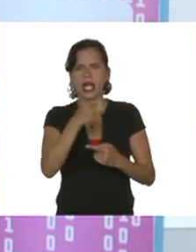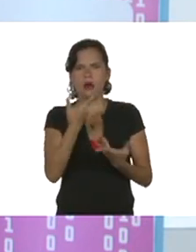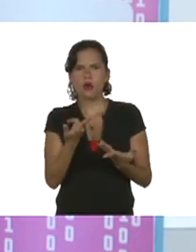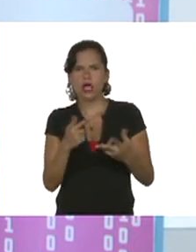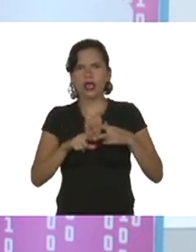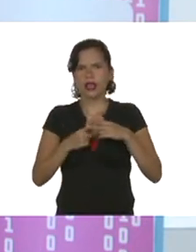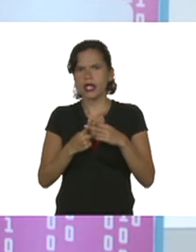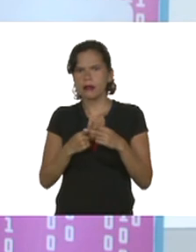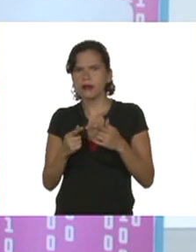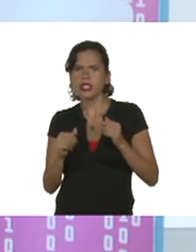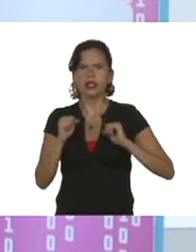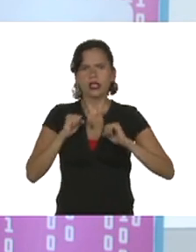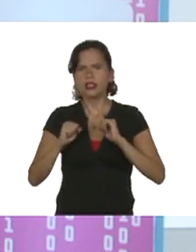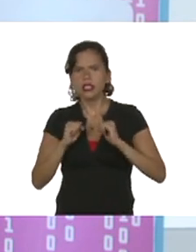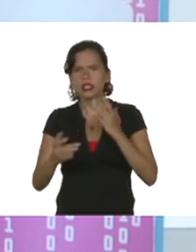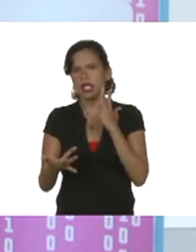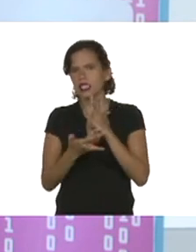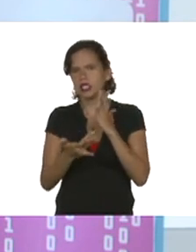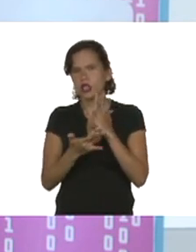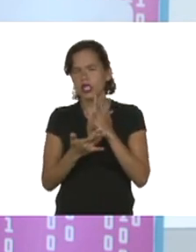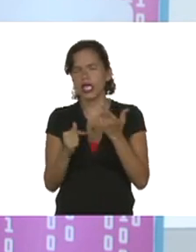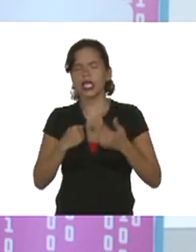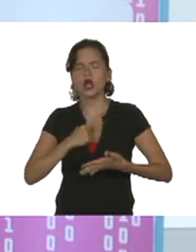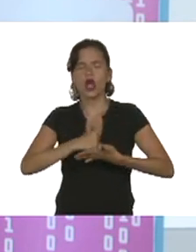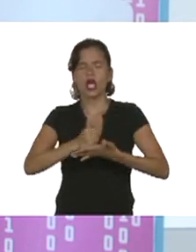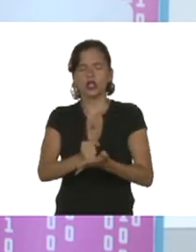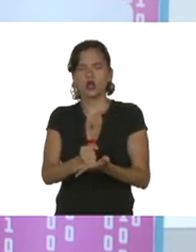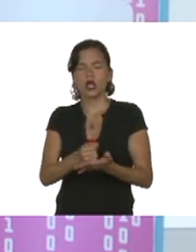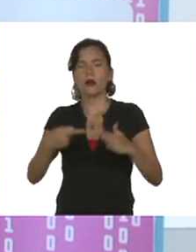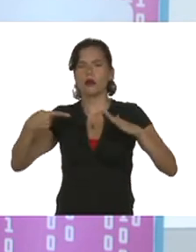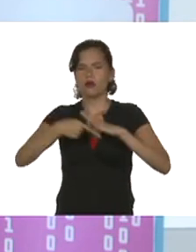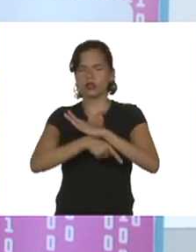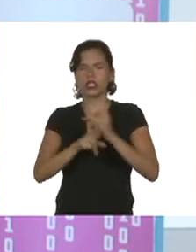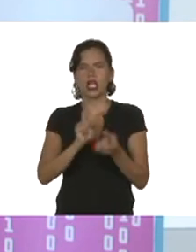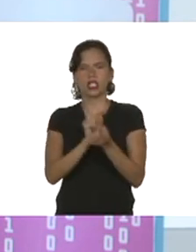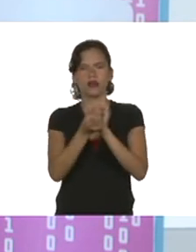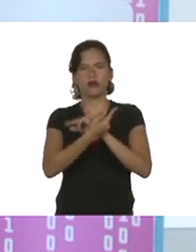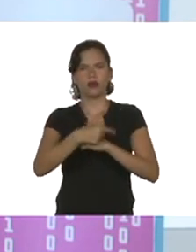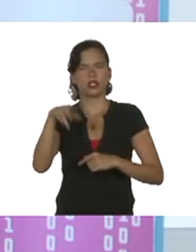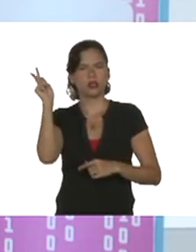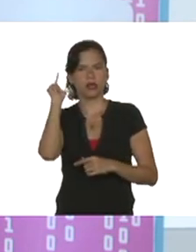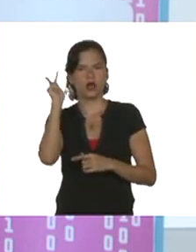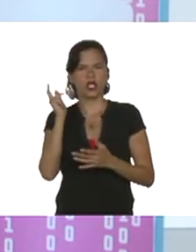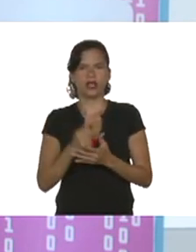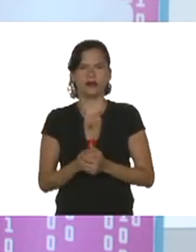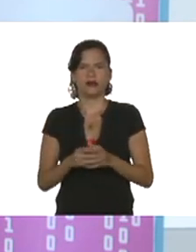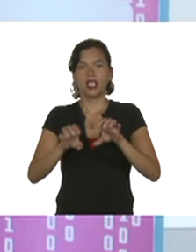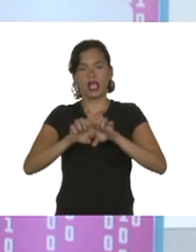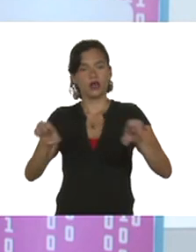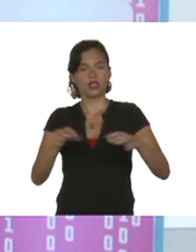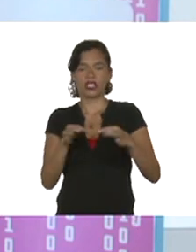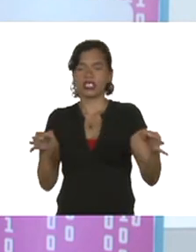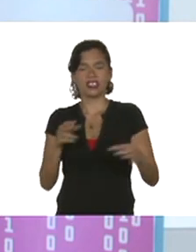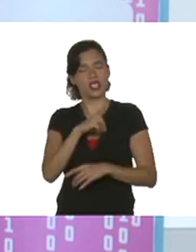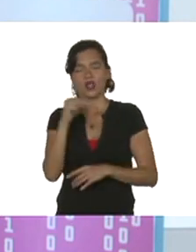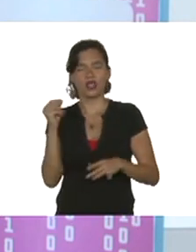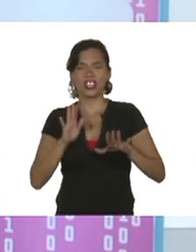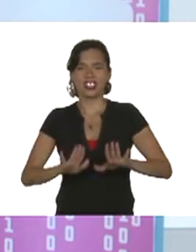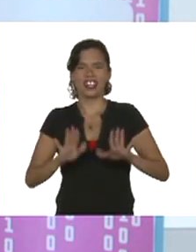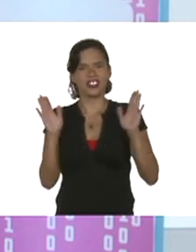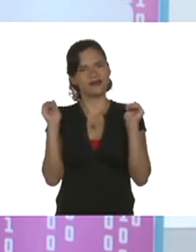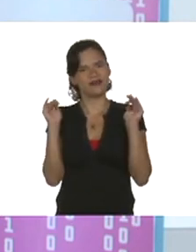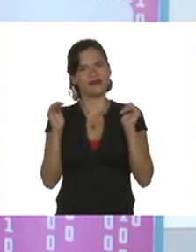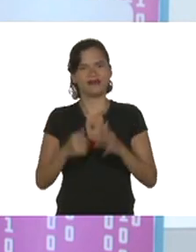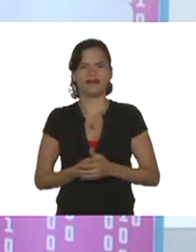estrategias didácticas desde el ámbito tecnológico que nos permitan continuar profundizando en la transformación pedagógica. La educación a distancia no se